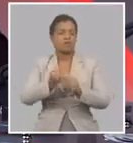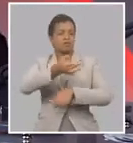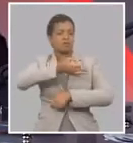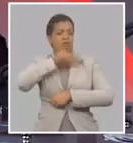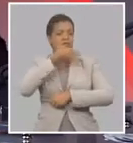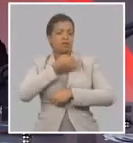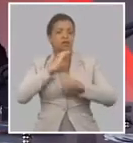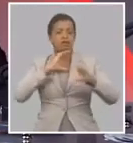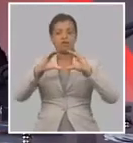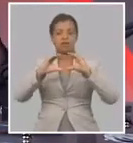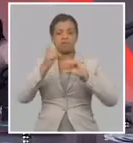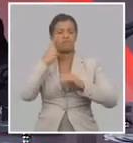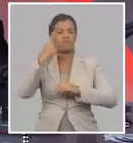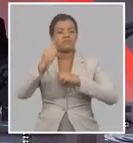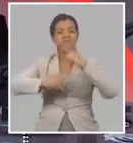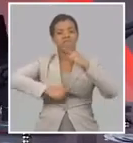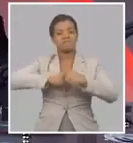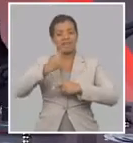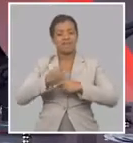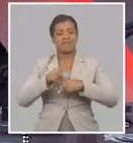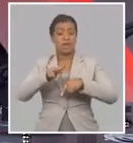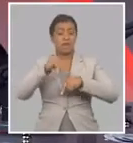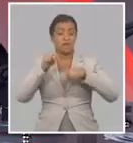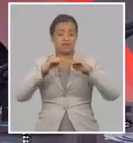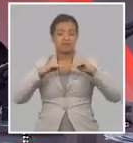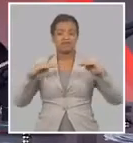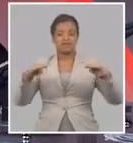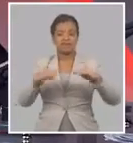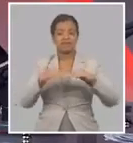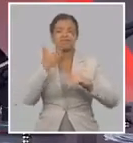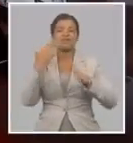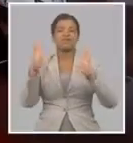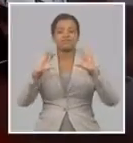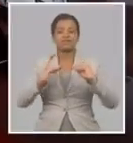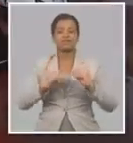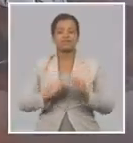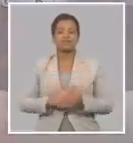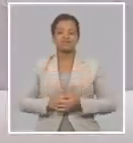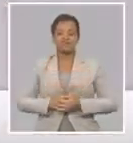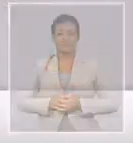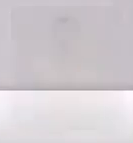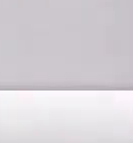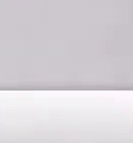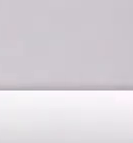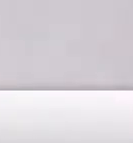de comunicación nos juega mañana la mesa redonda muy buenas noches